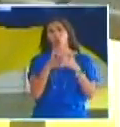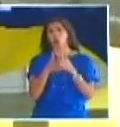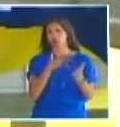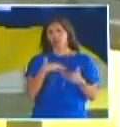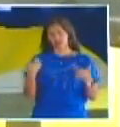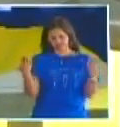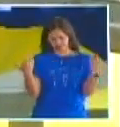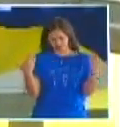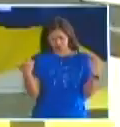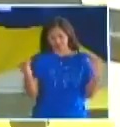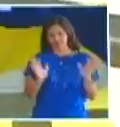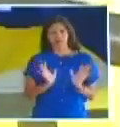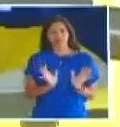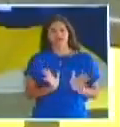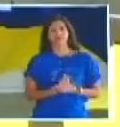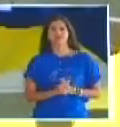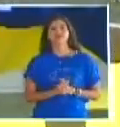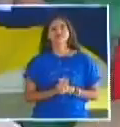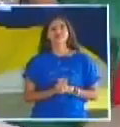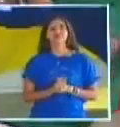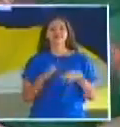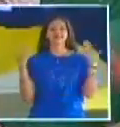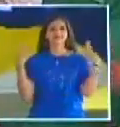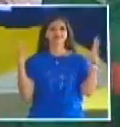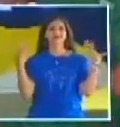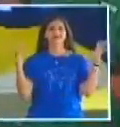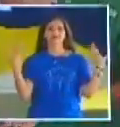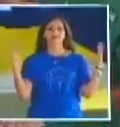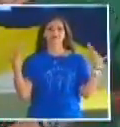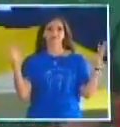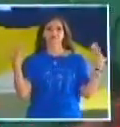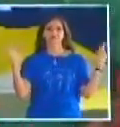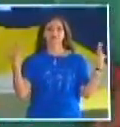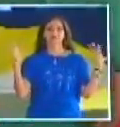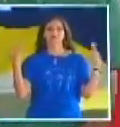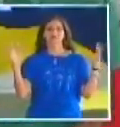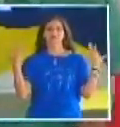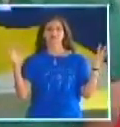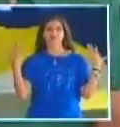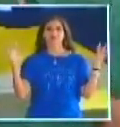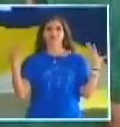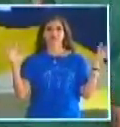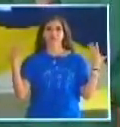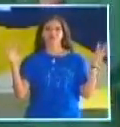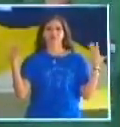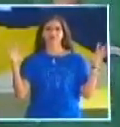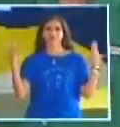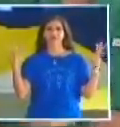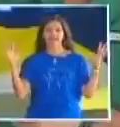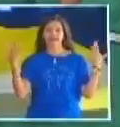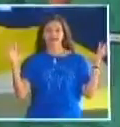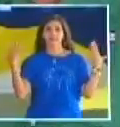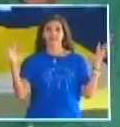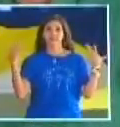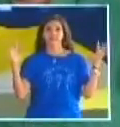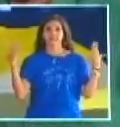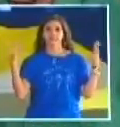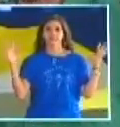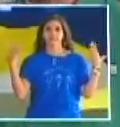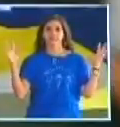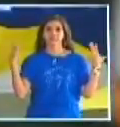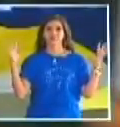posteriormente. Gracias.